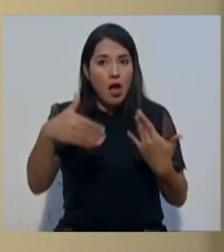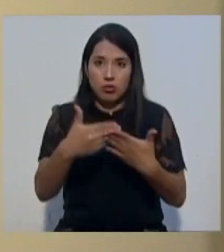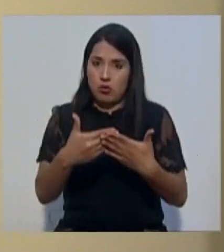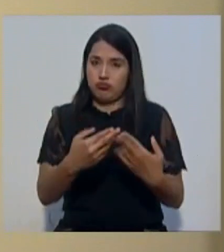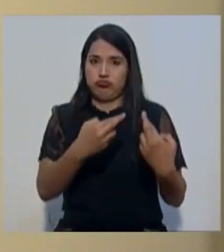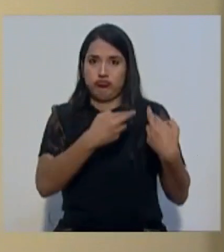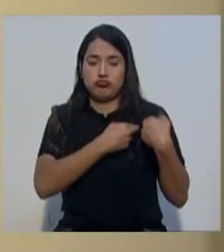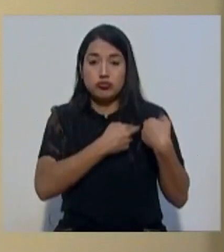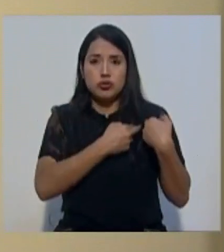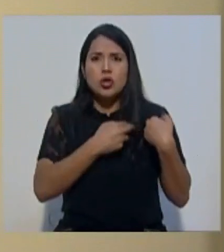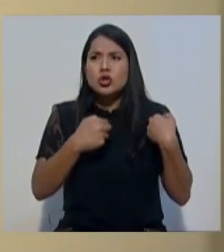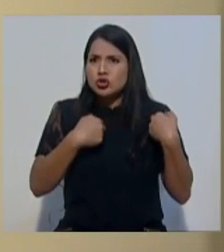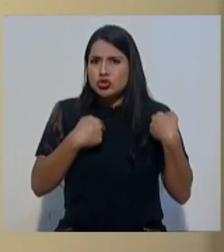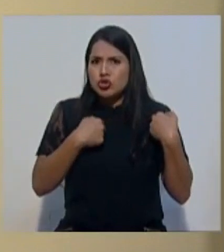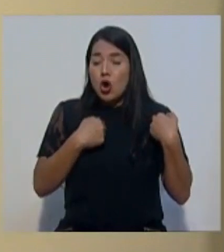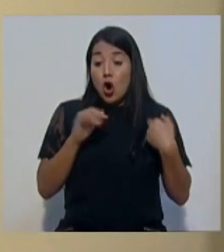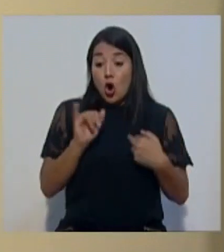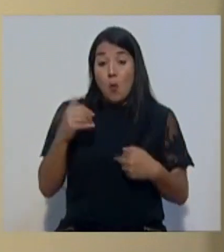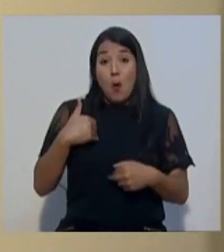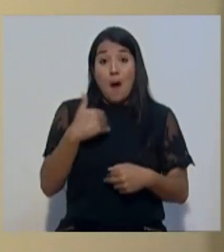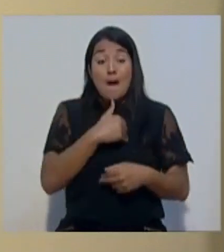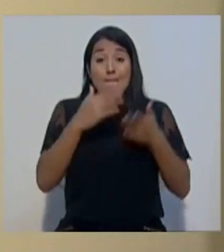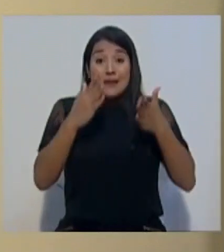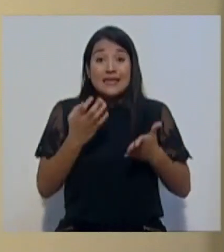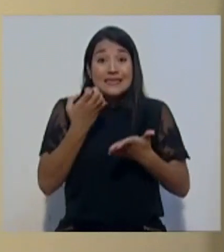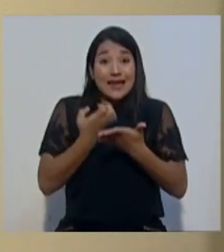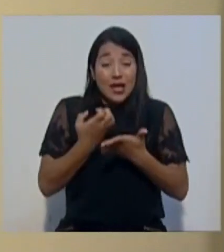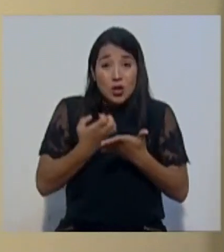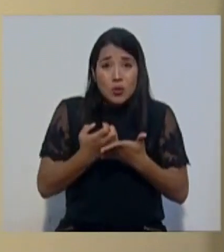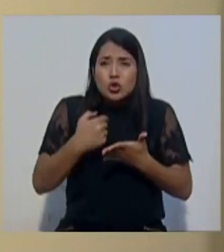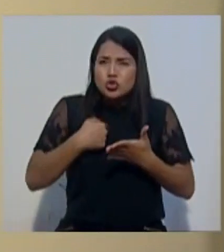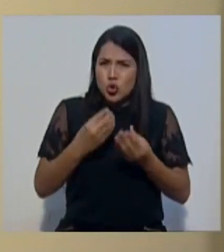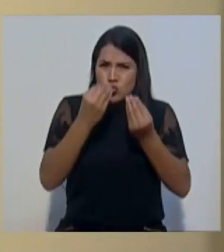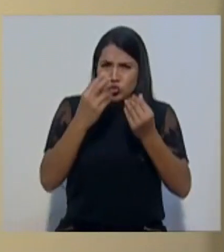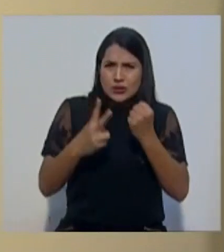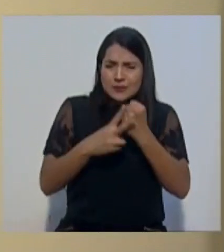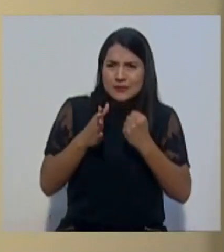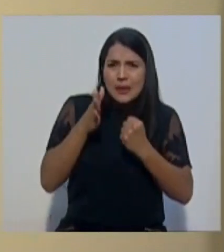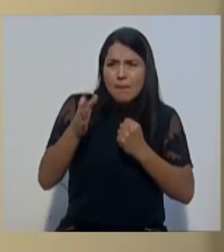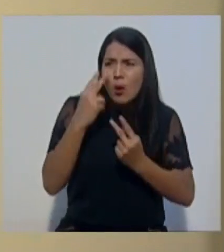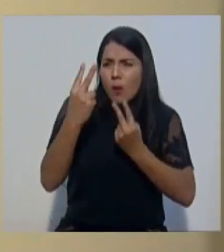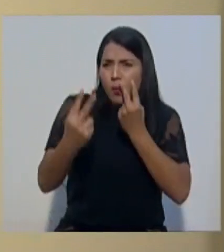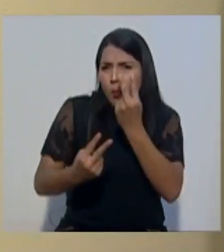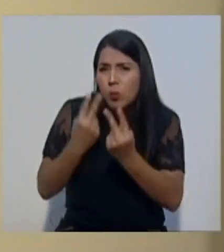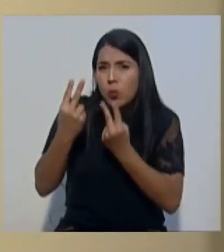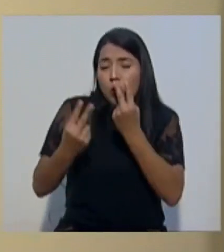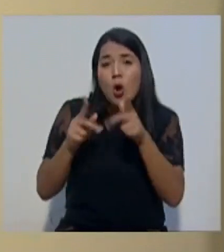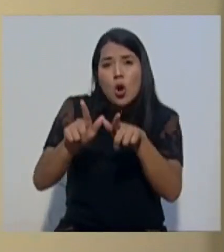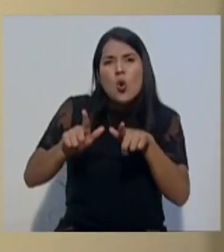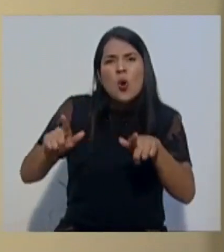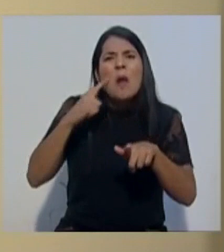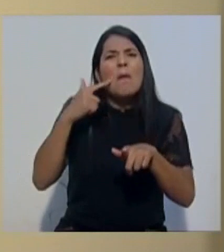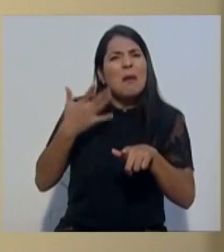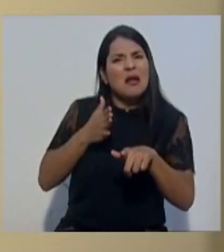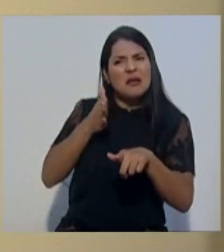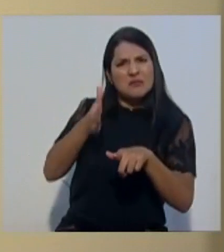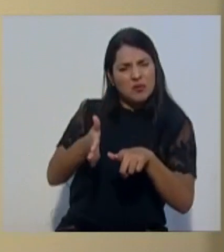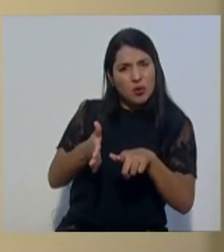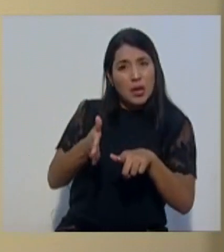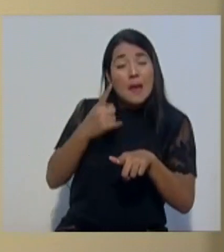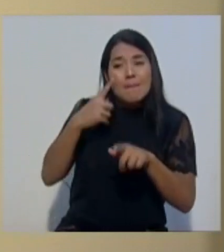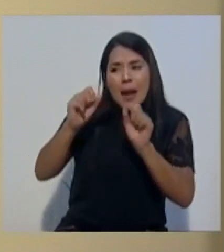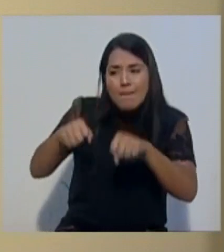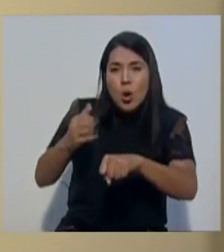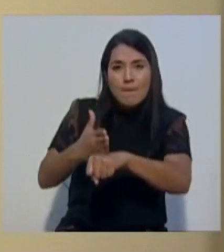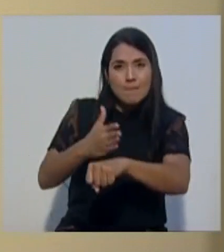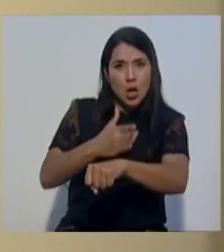ocasiones, y lo puedo decir yo como ministra de Economía, que me tomo la tarea de visitar lugares, y lo hago con un afán de enriquecer el